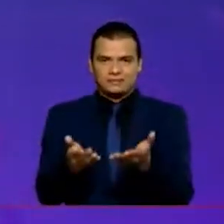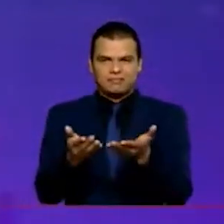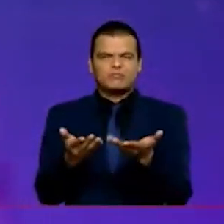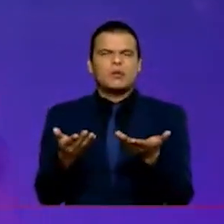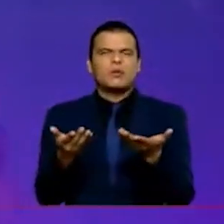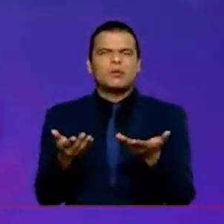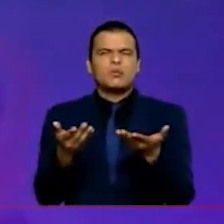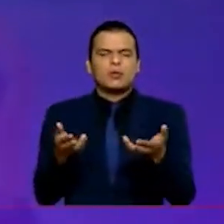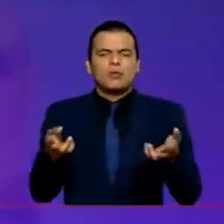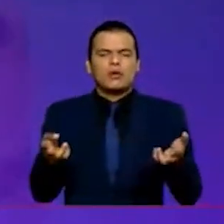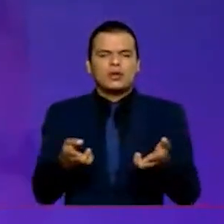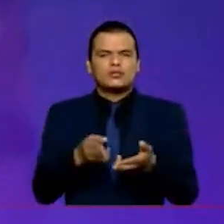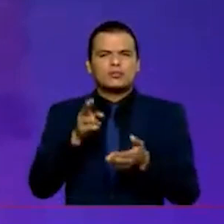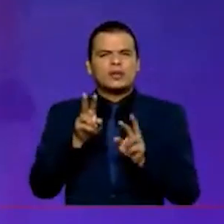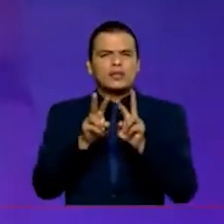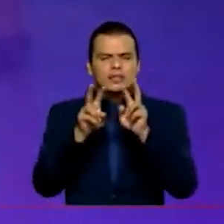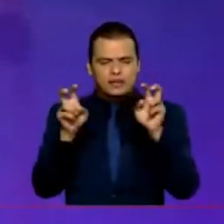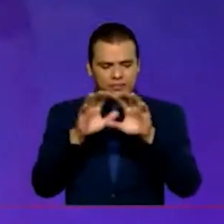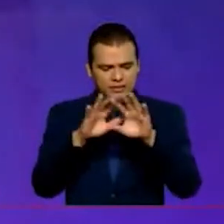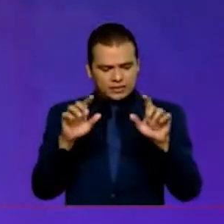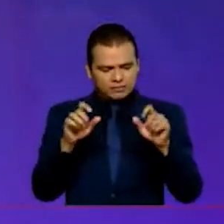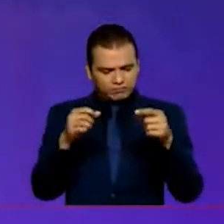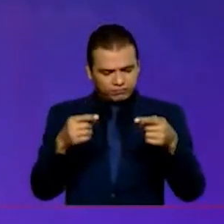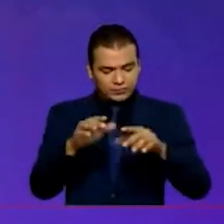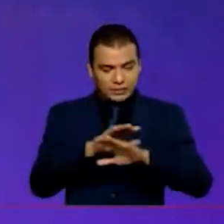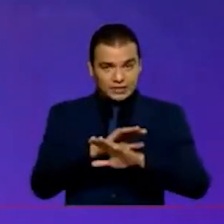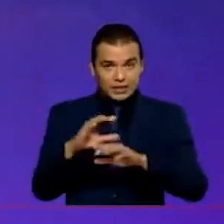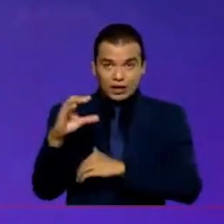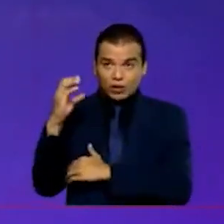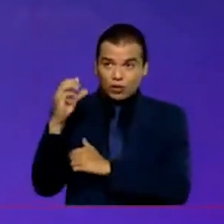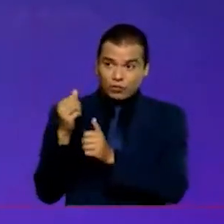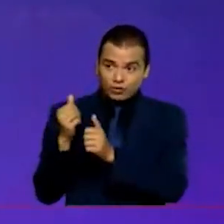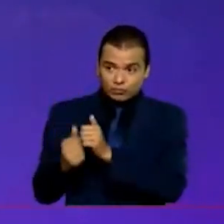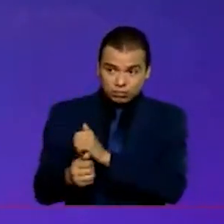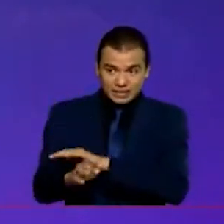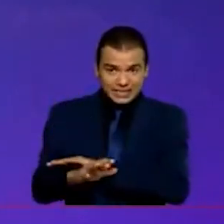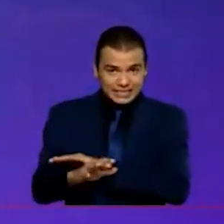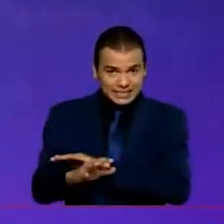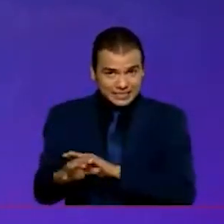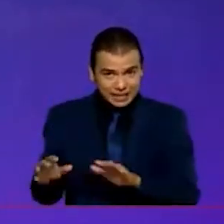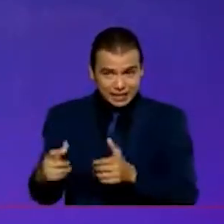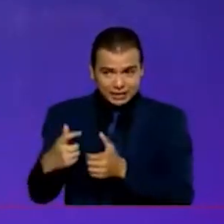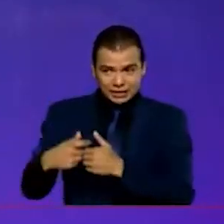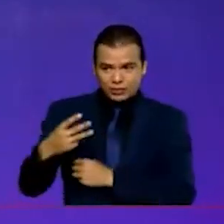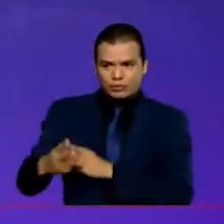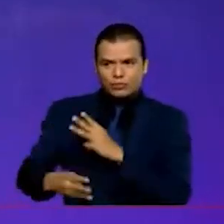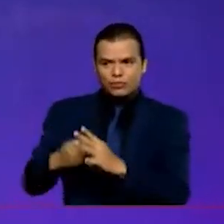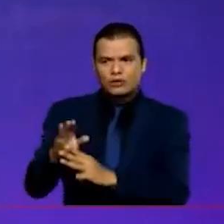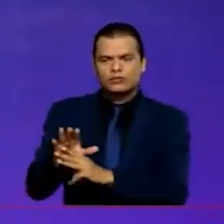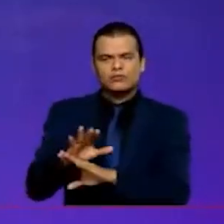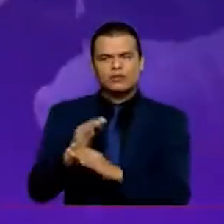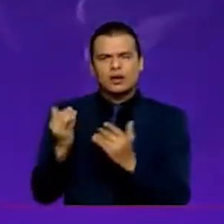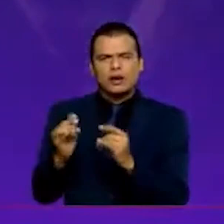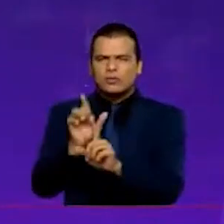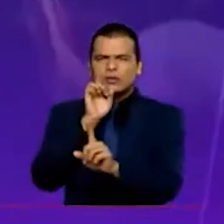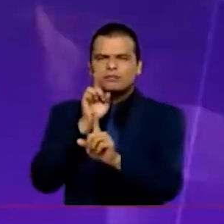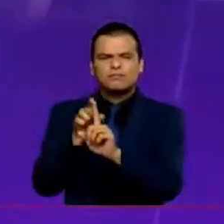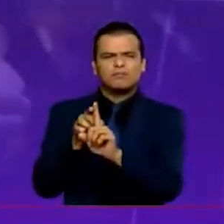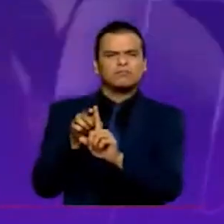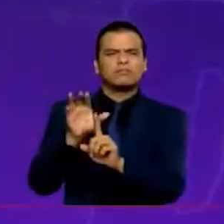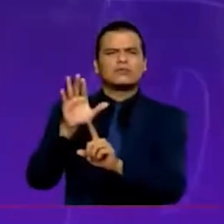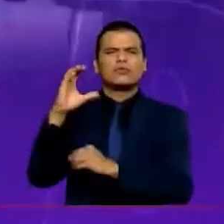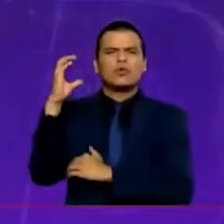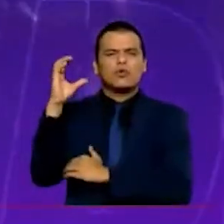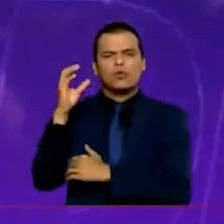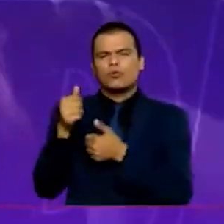Monsalve, nos hable. Marce, después de alcanzar el objetivo principal, Marcela, que era estar en Indonesia, ¿qué pretende, qué espera, qué es lo